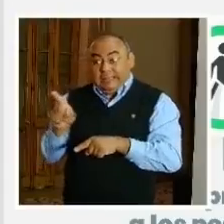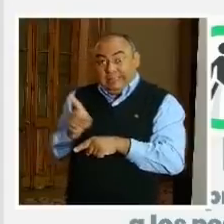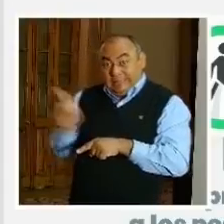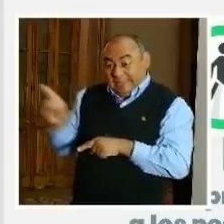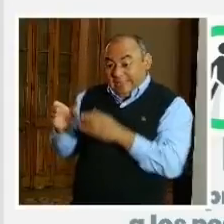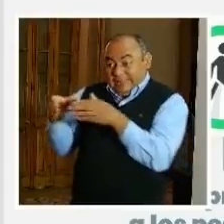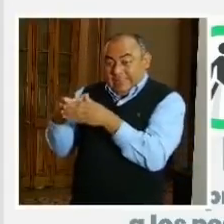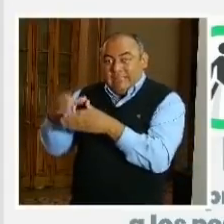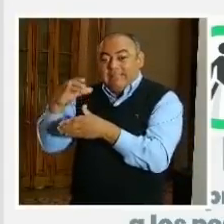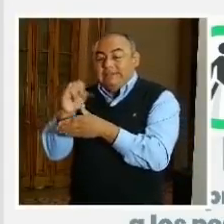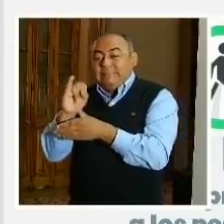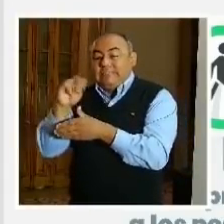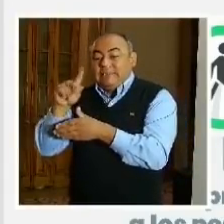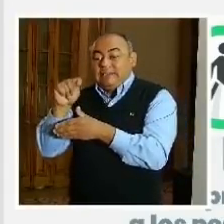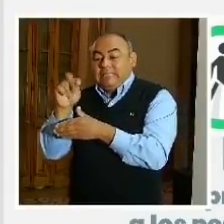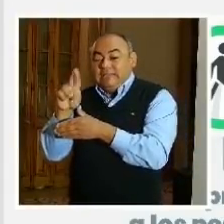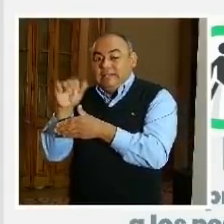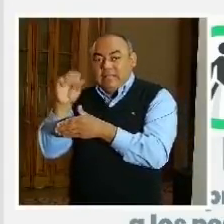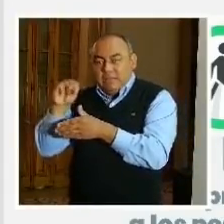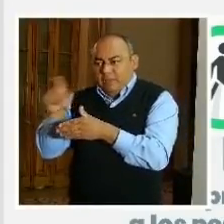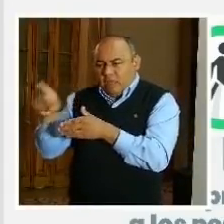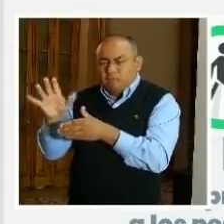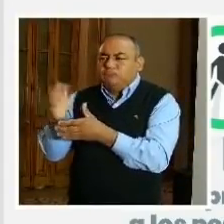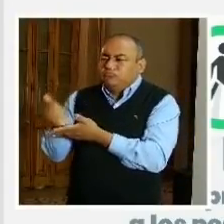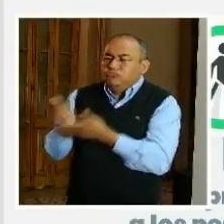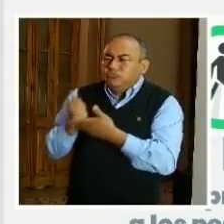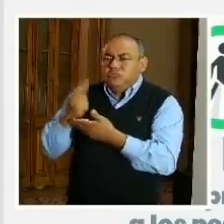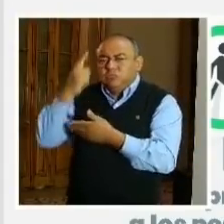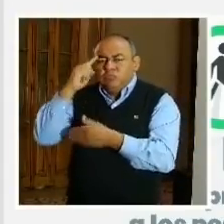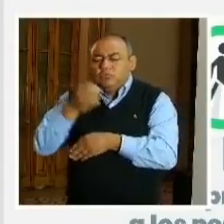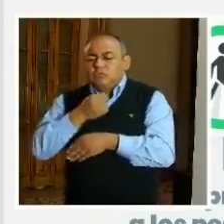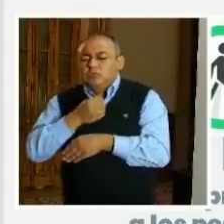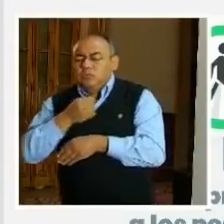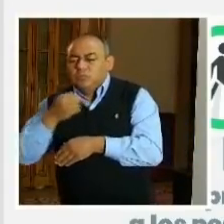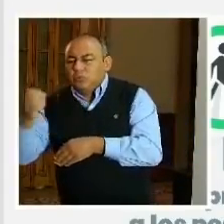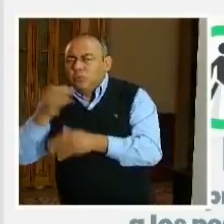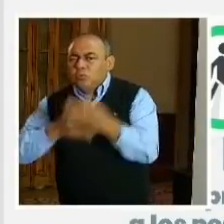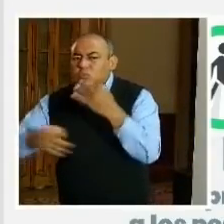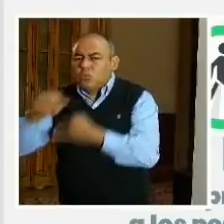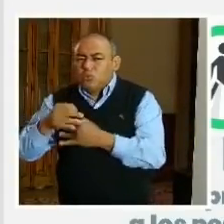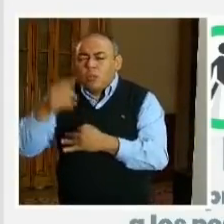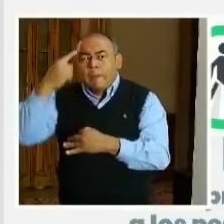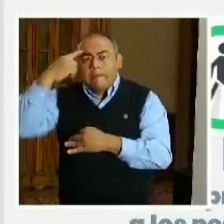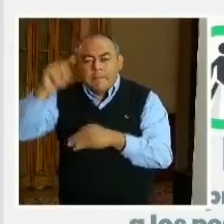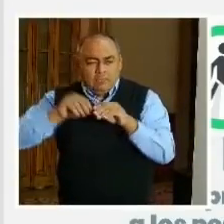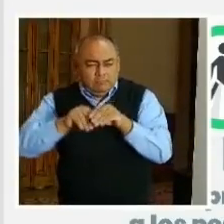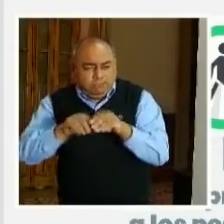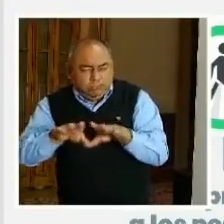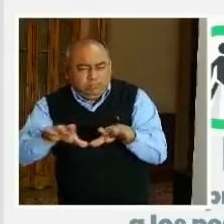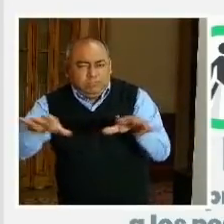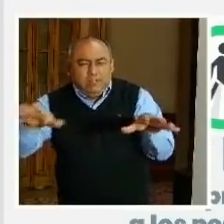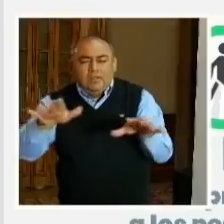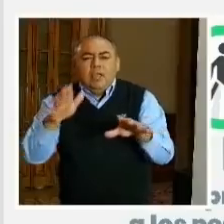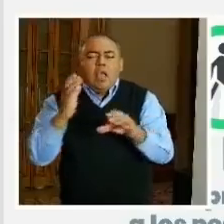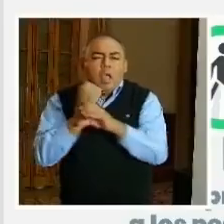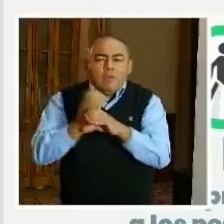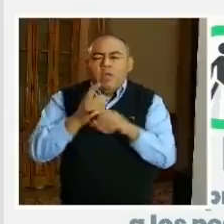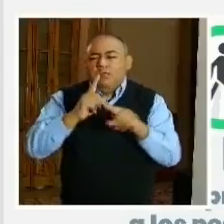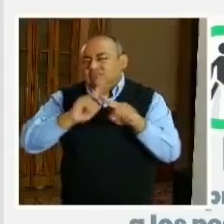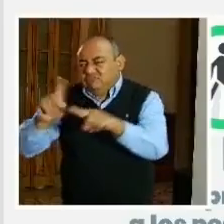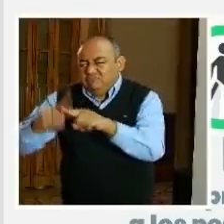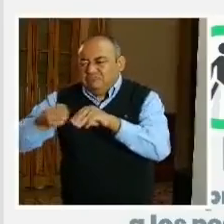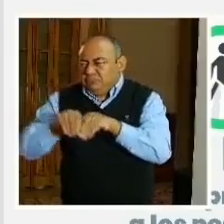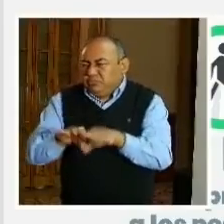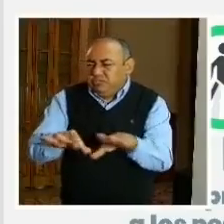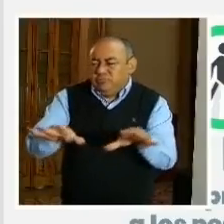coordinación, para que se dé esa alimentación. de las rutas hacia las troncales